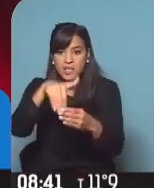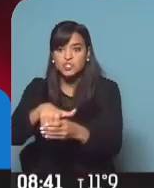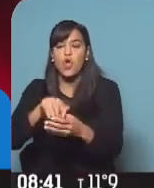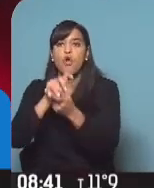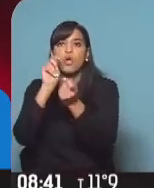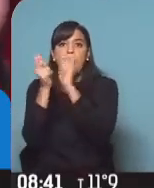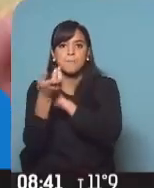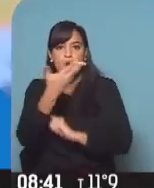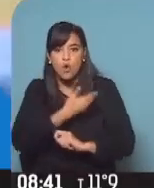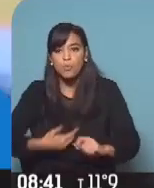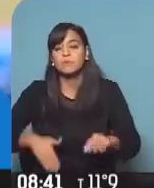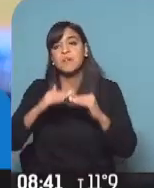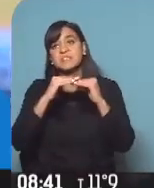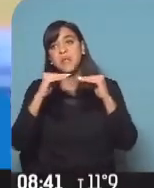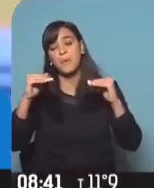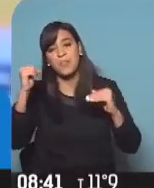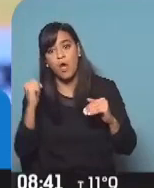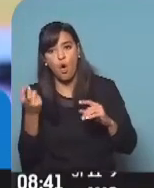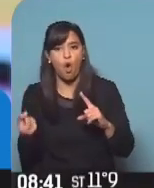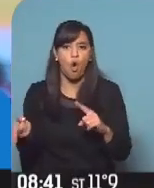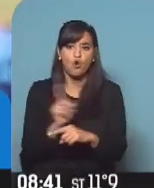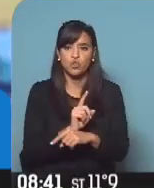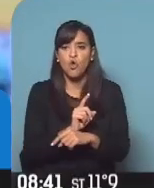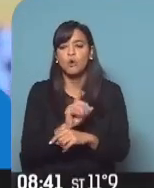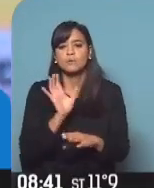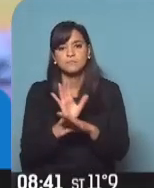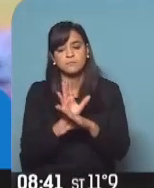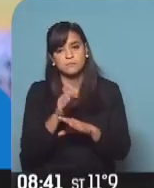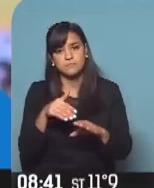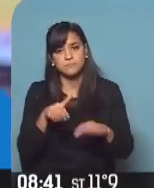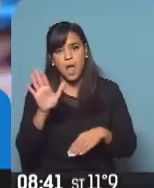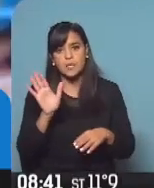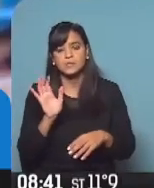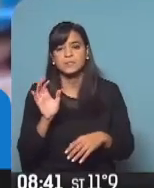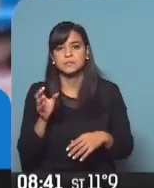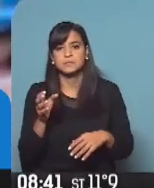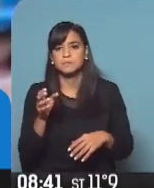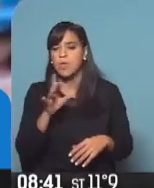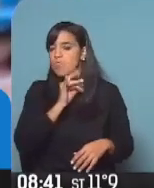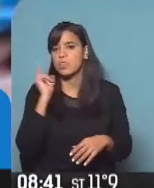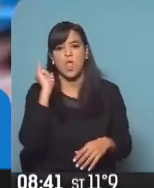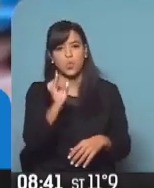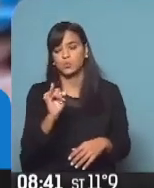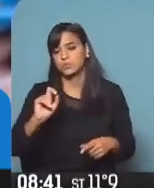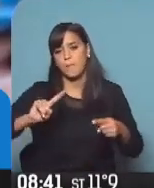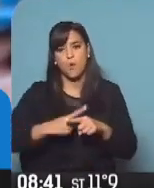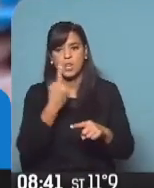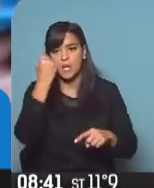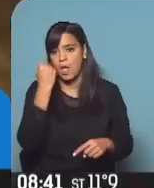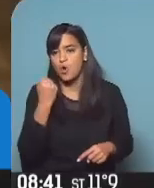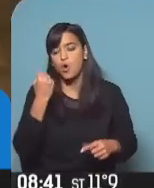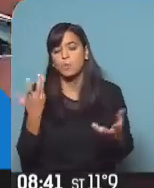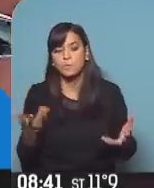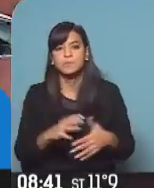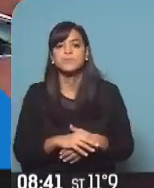con cierta estabilidad económica y otro sector que privilegia la denuncia de la política económica pero bueno